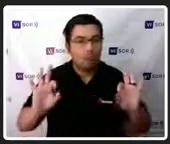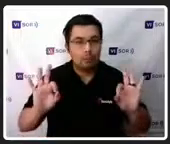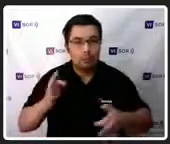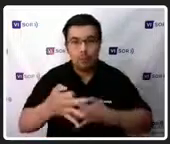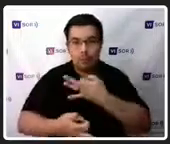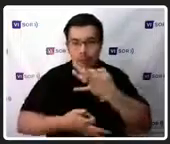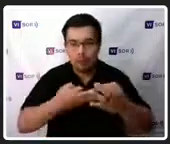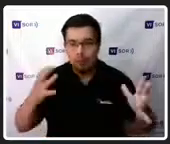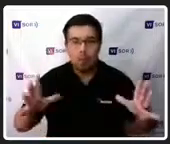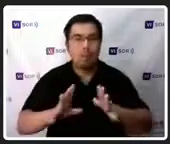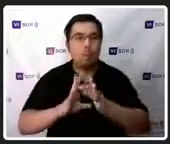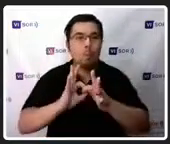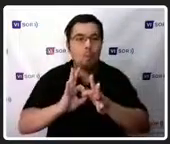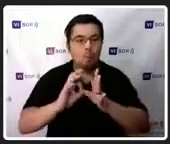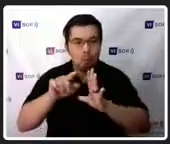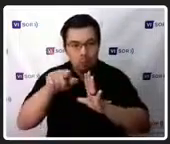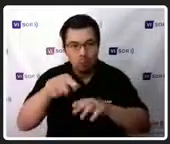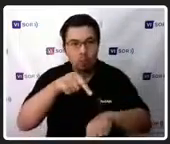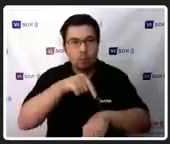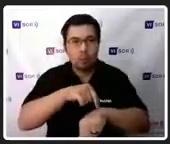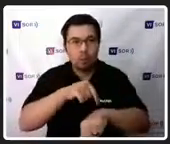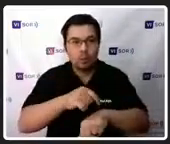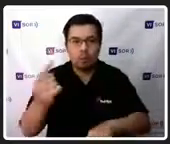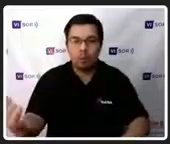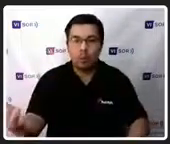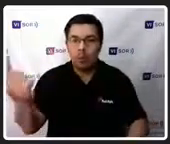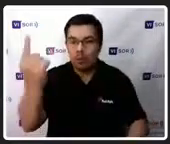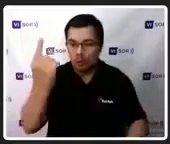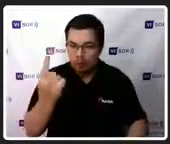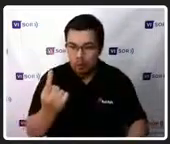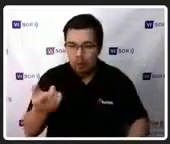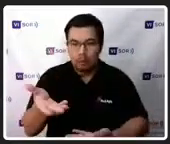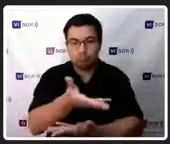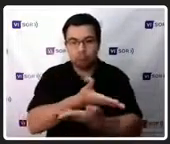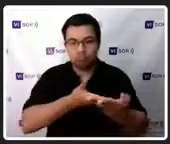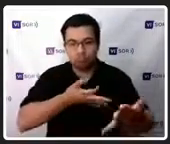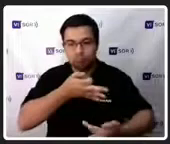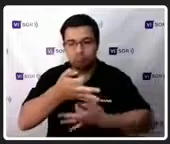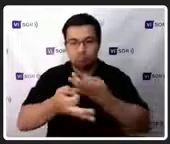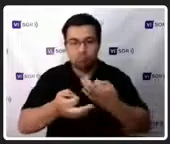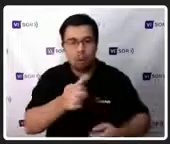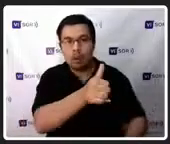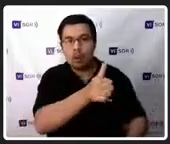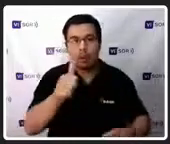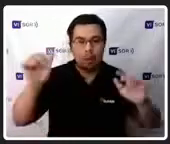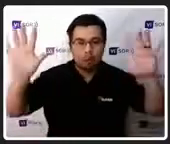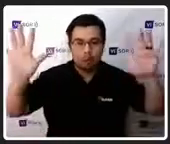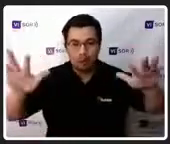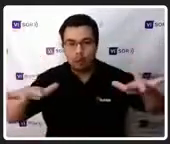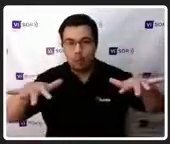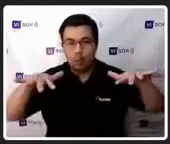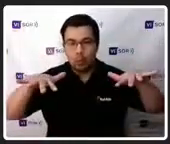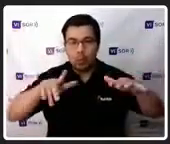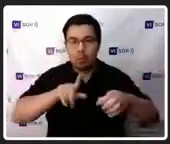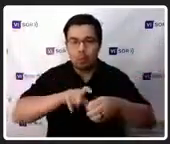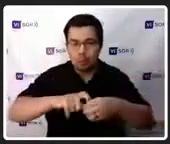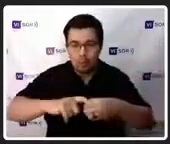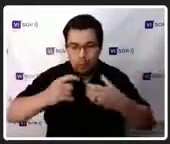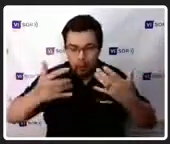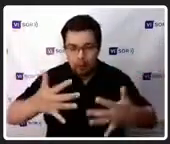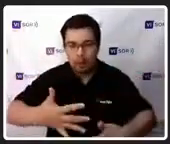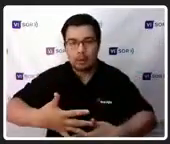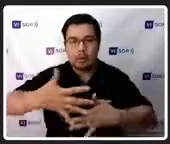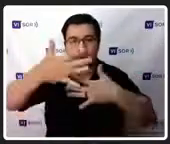gracias por tu tiempo, por venir acá también a compartir, y también a todos los que estuvieron presentes hoy día en el chat y en la transmisión.